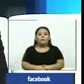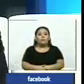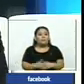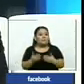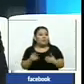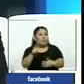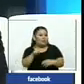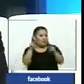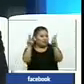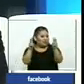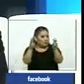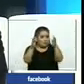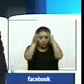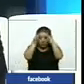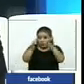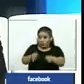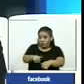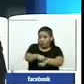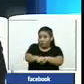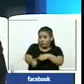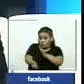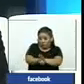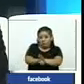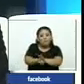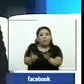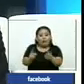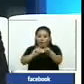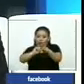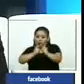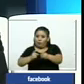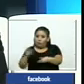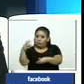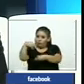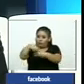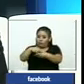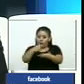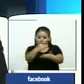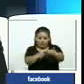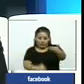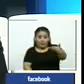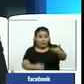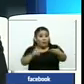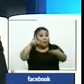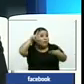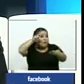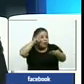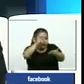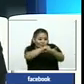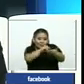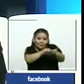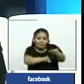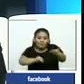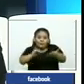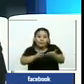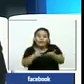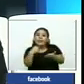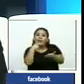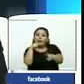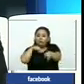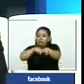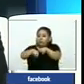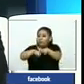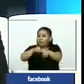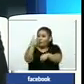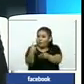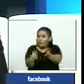Y sobre esta decisión de la Asamblea Legislativa de incluir en la papeleta de votación municipal la foto de quienes vayan como